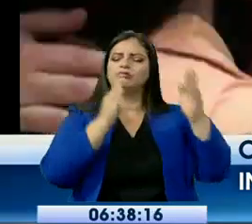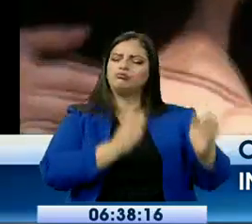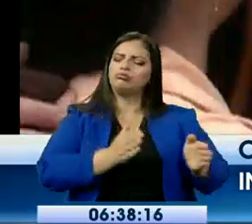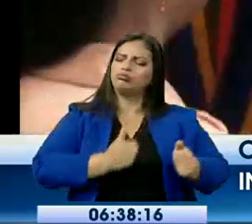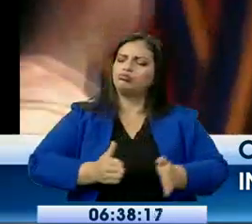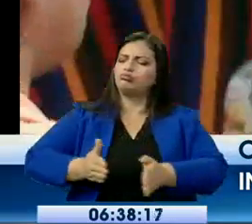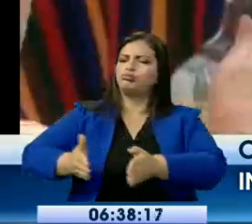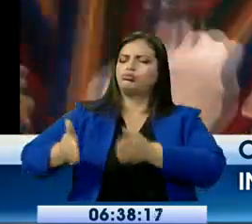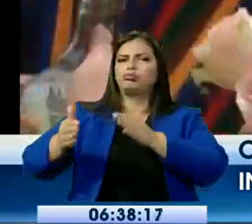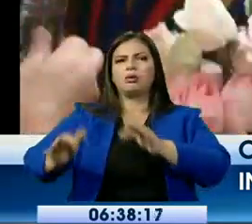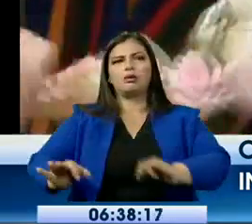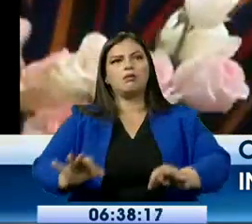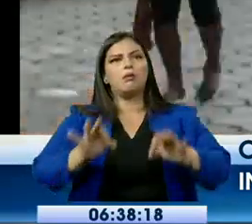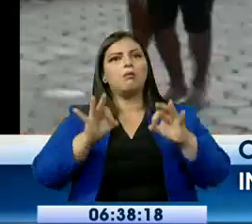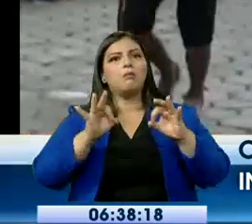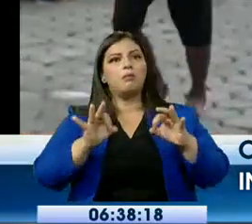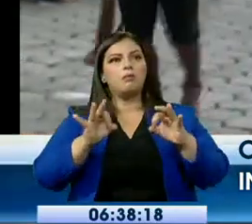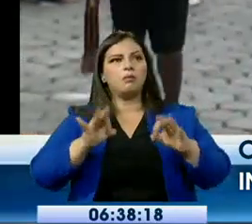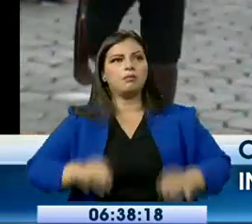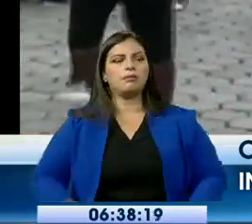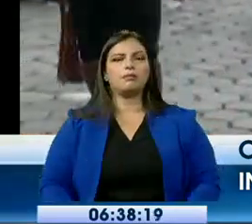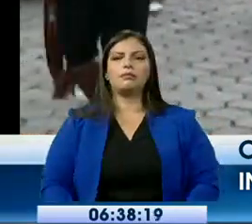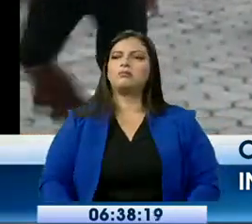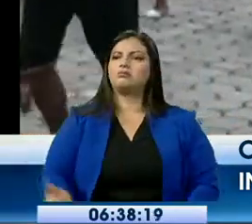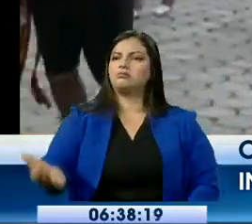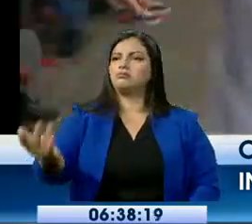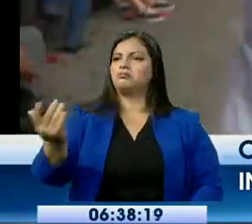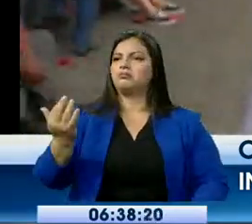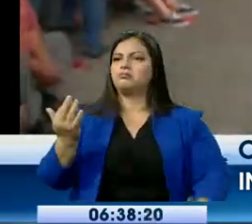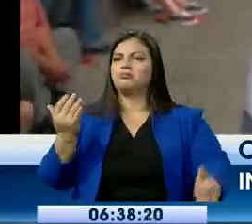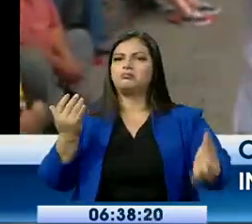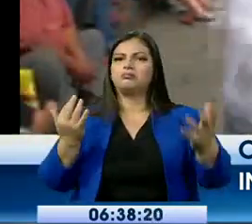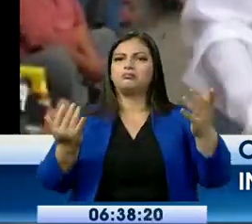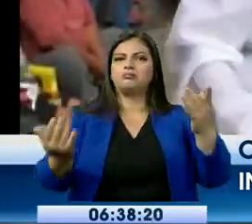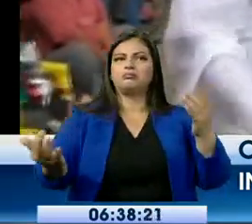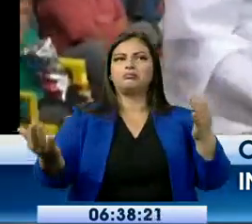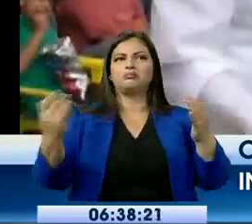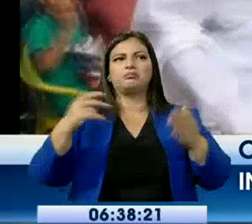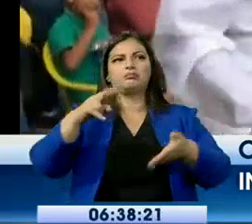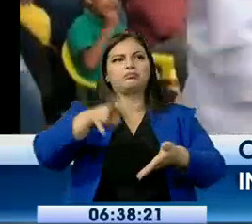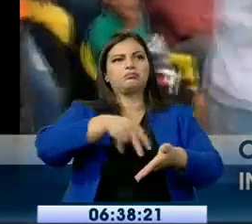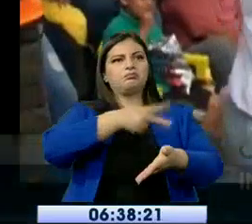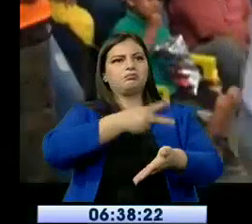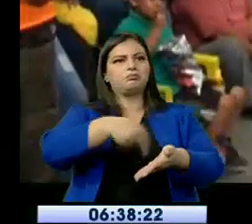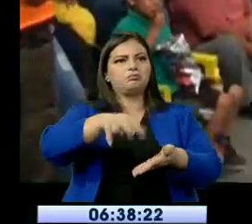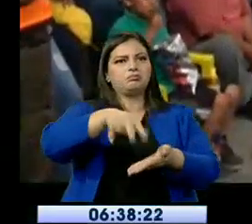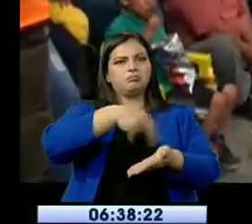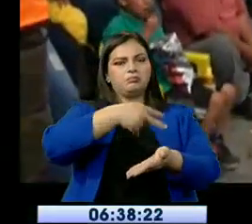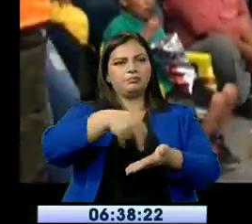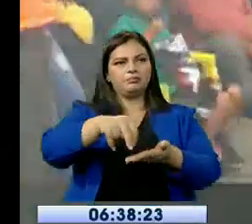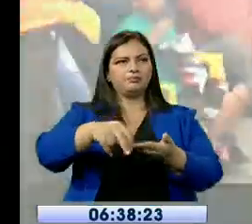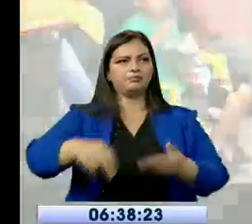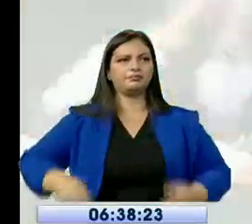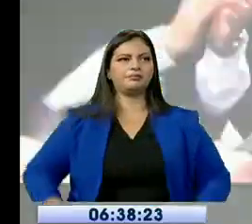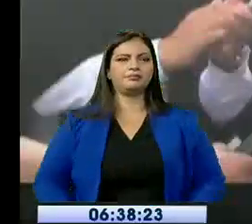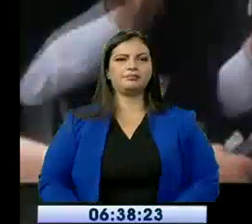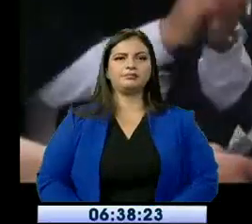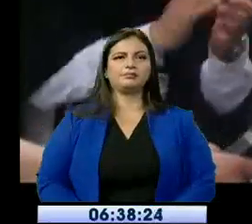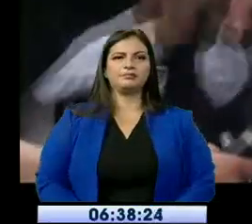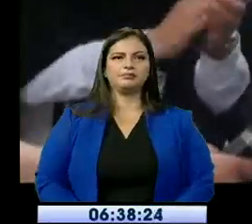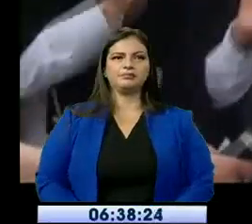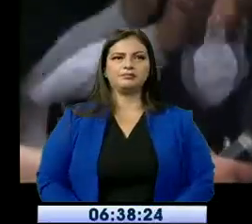Al golpe del carnaval, todo el mundo se levantó en una sola voz. ¡Al